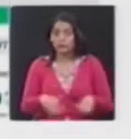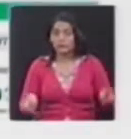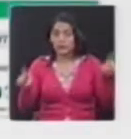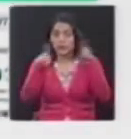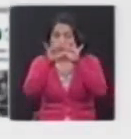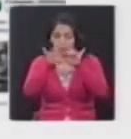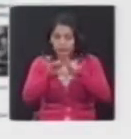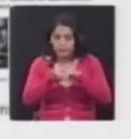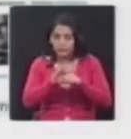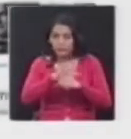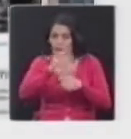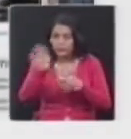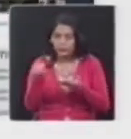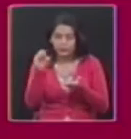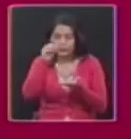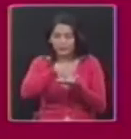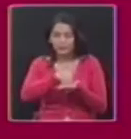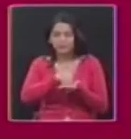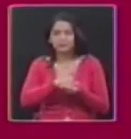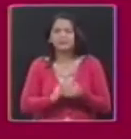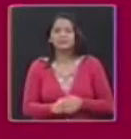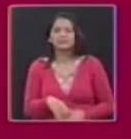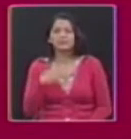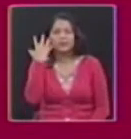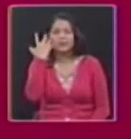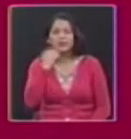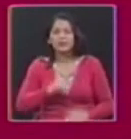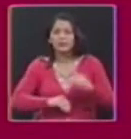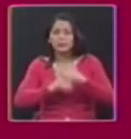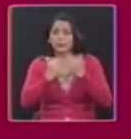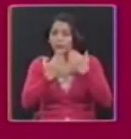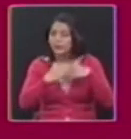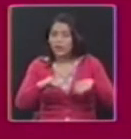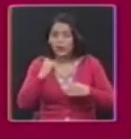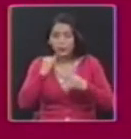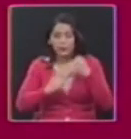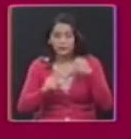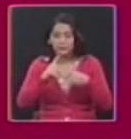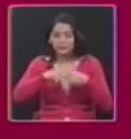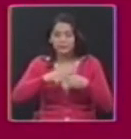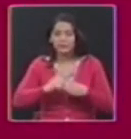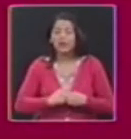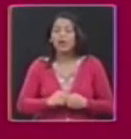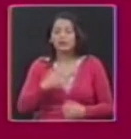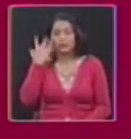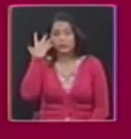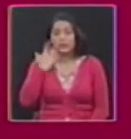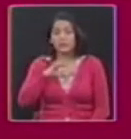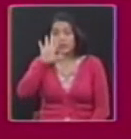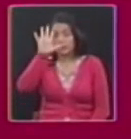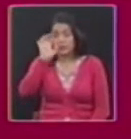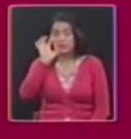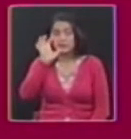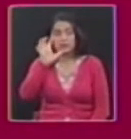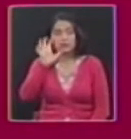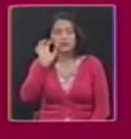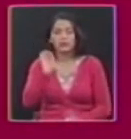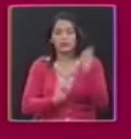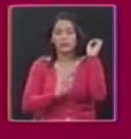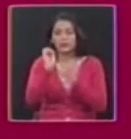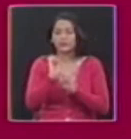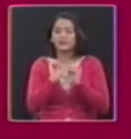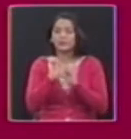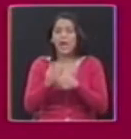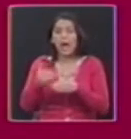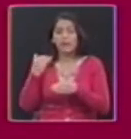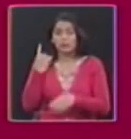la información. ¿Hasta cuándo tienen la oportunidad de inscribirse? Esta inscripción está abierta hasta el 15 de octubre, la empezamos el 11 de septiembre,